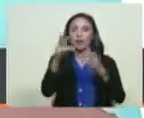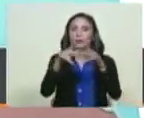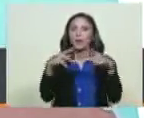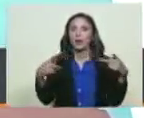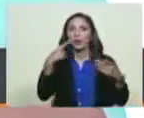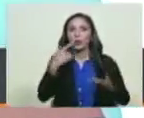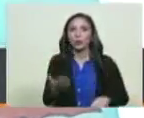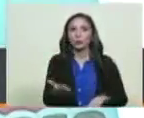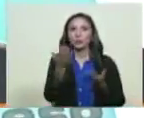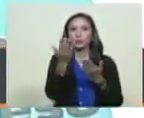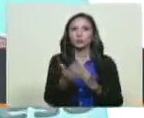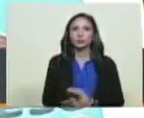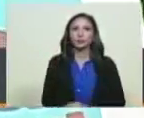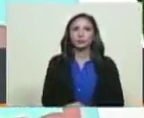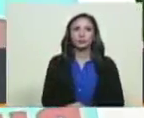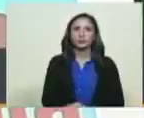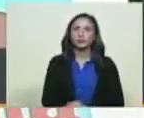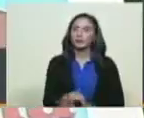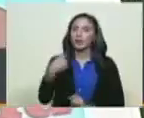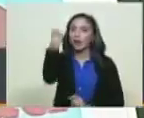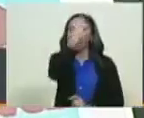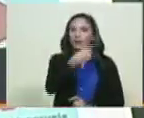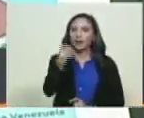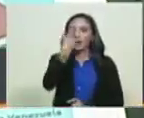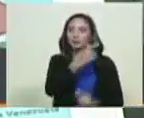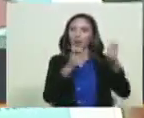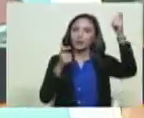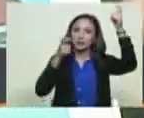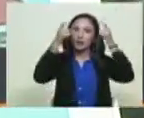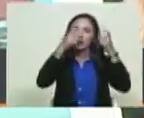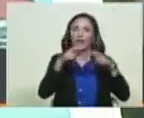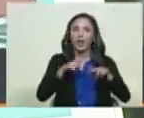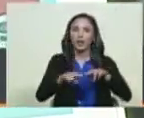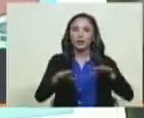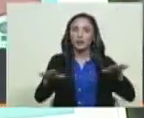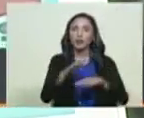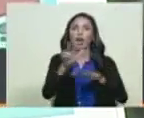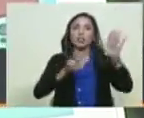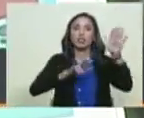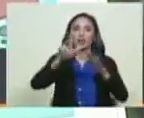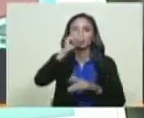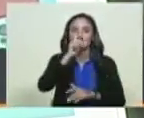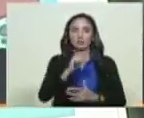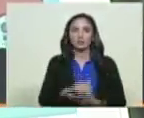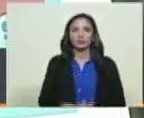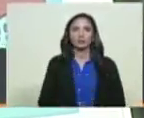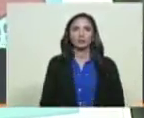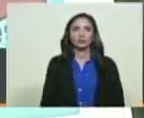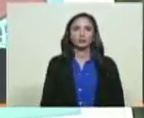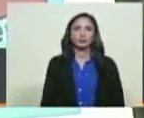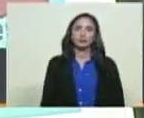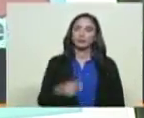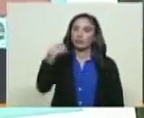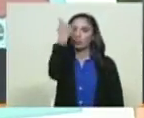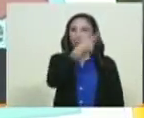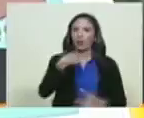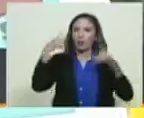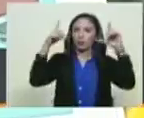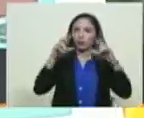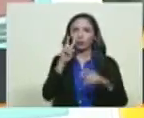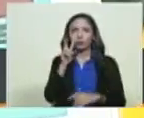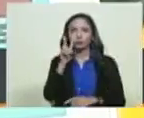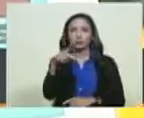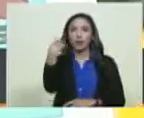aquí está hugo rafael chávez frías también con 13 años con su imagen su mirada